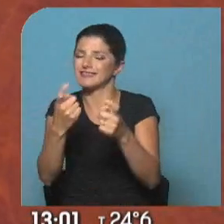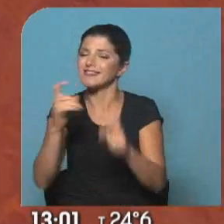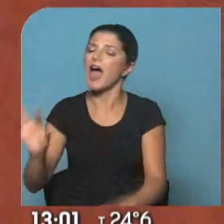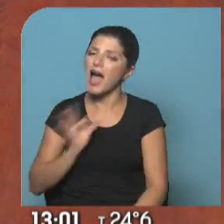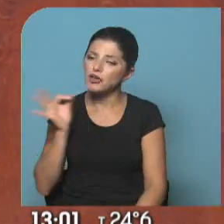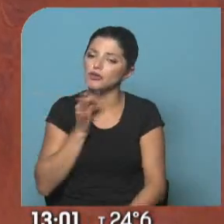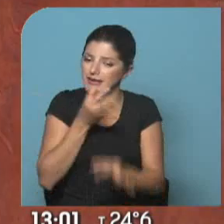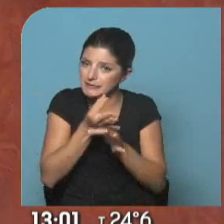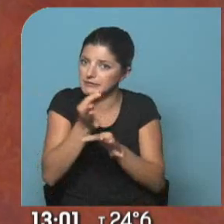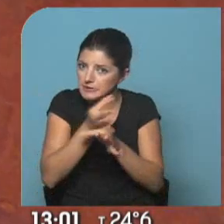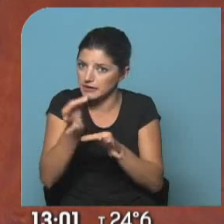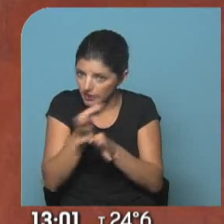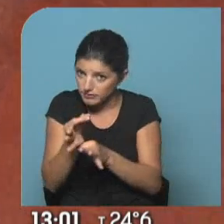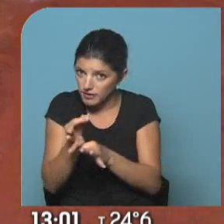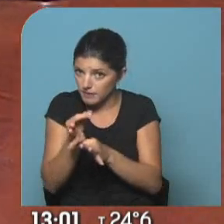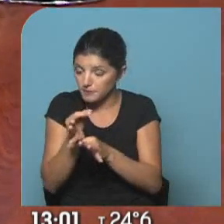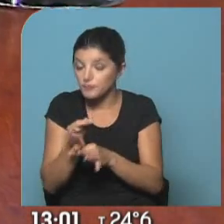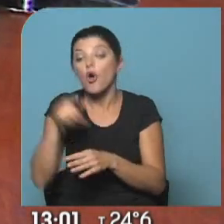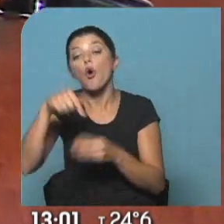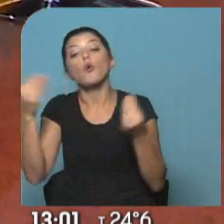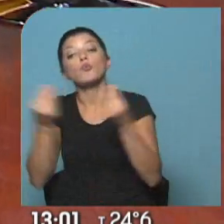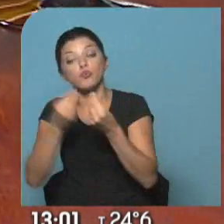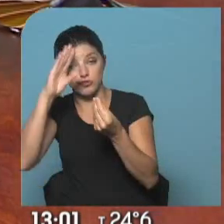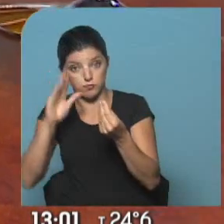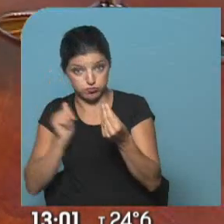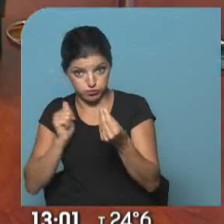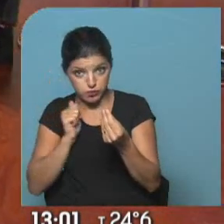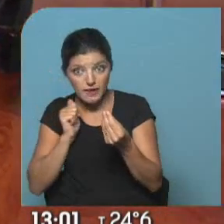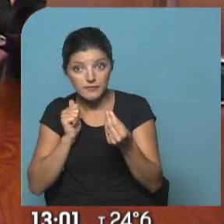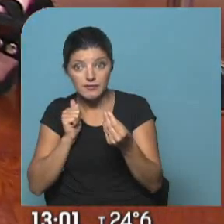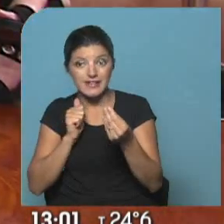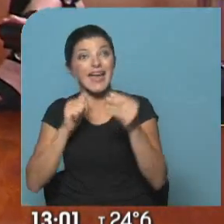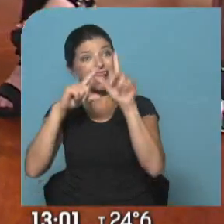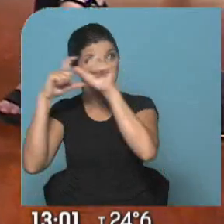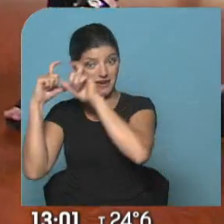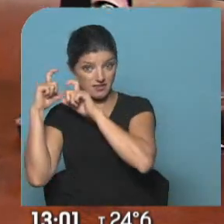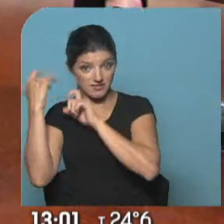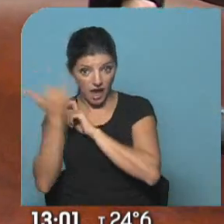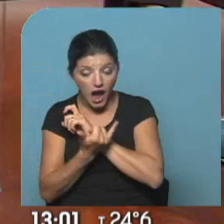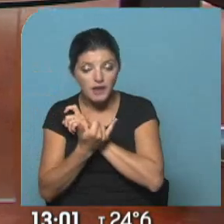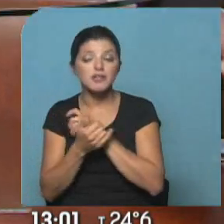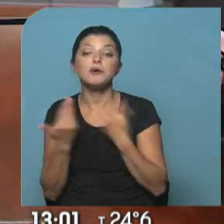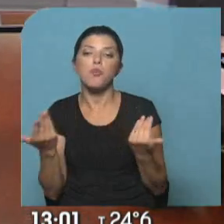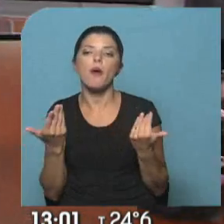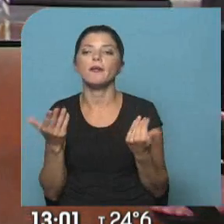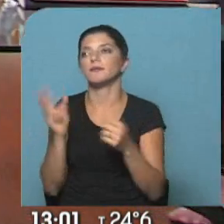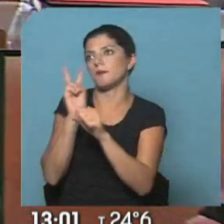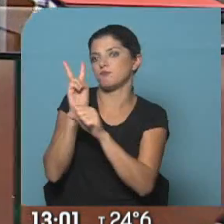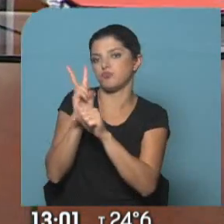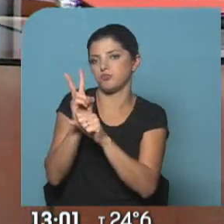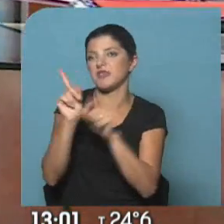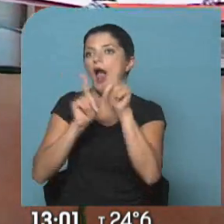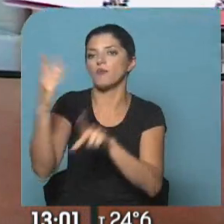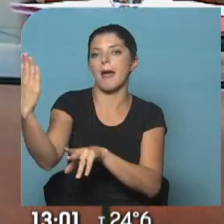Y hoy muchas Fuerzas Armadas tienen acumulado una experiencia que les permite de alguna manera poder responder a distintas